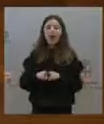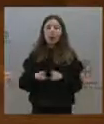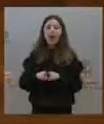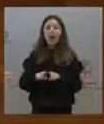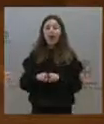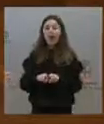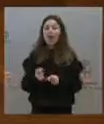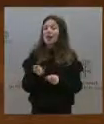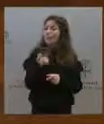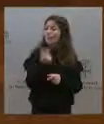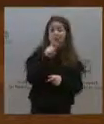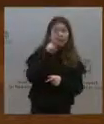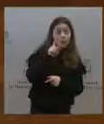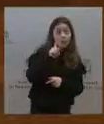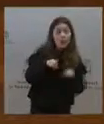La primera